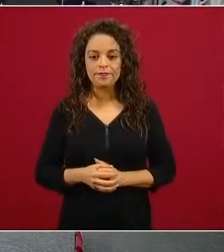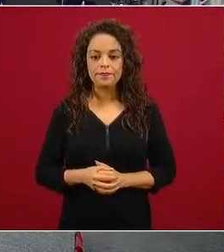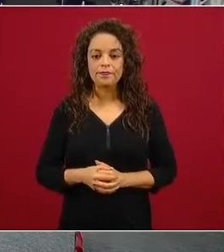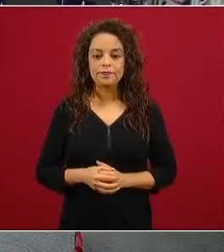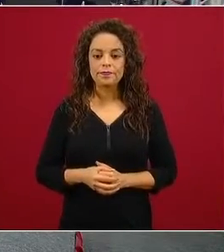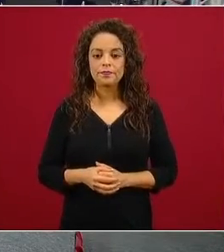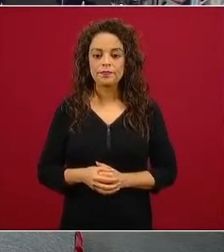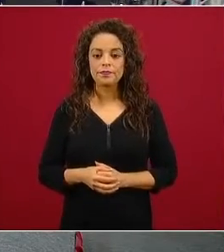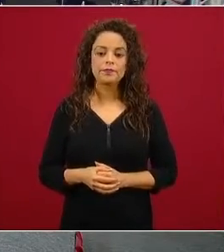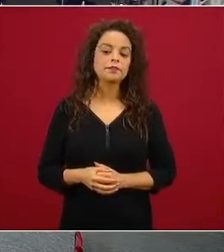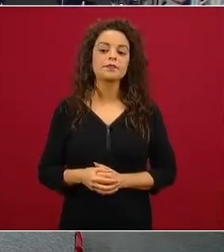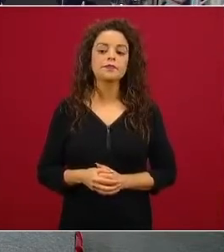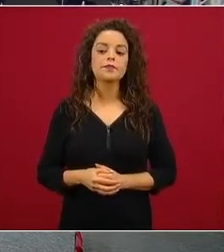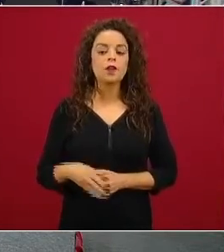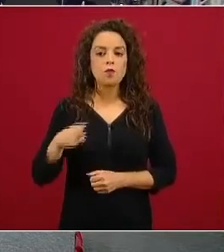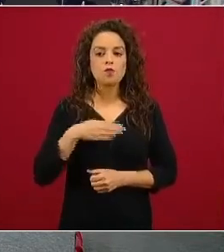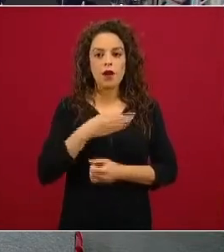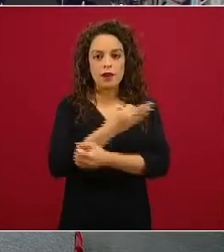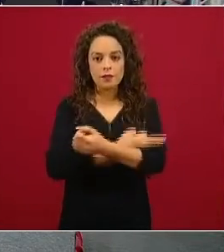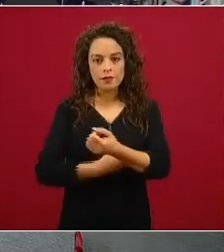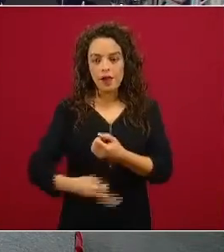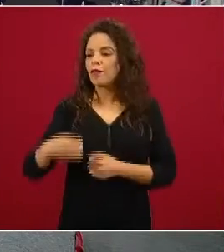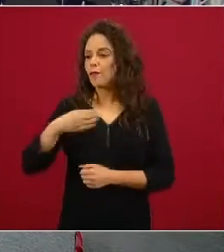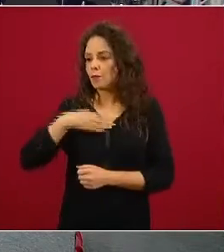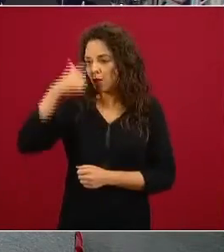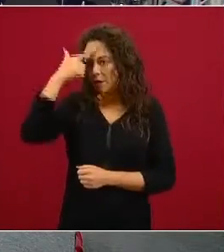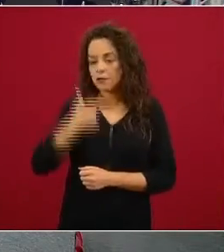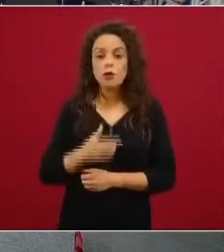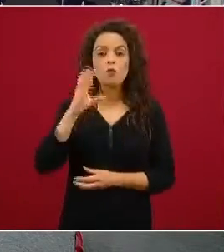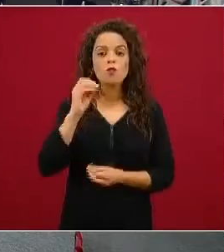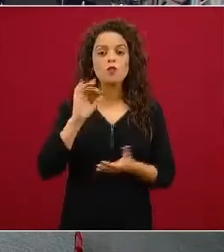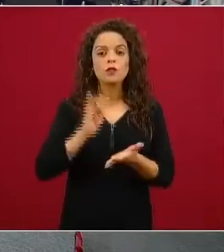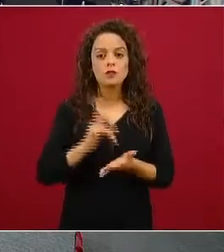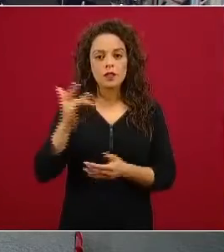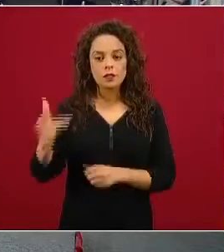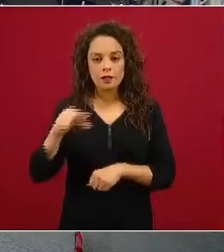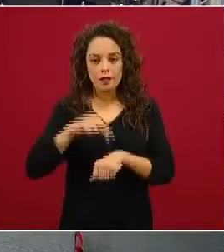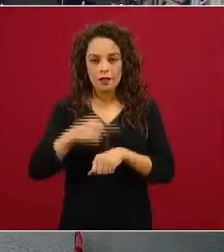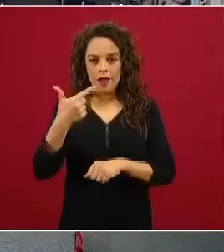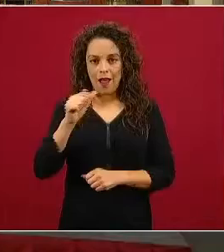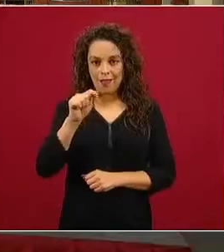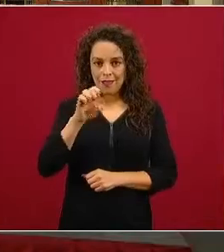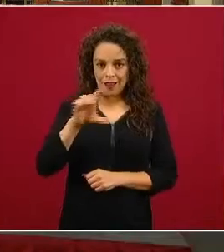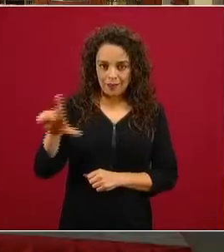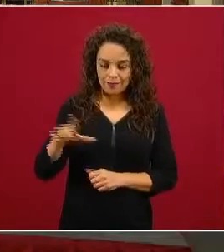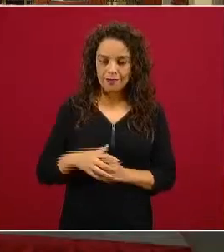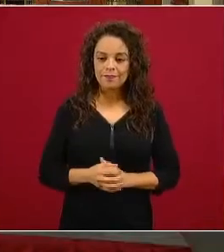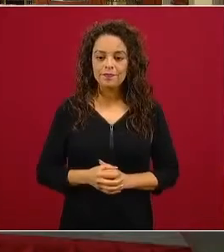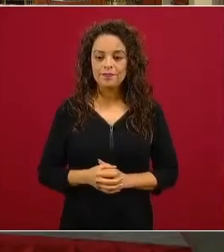disminuyen su ocupación porque hay menos personas que llegan comparadas con las personas que se van de alta.